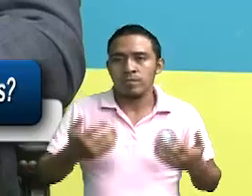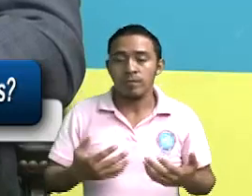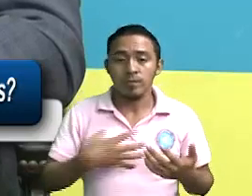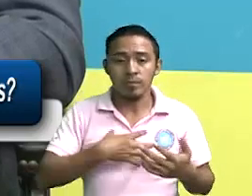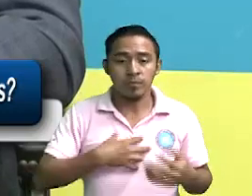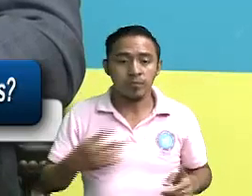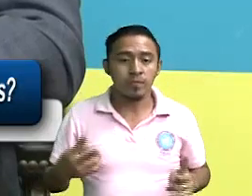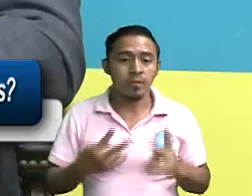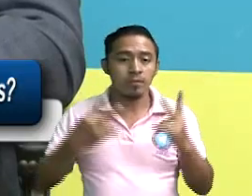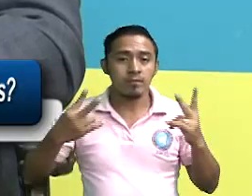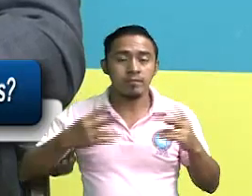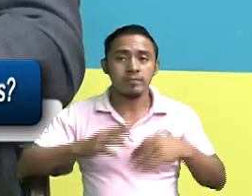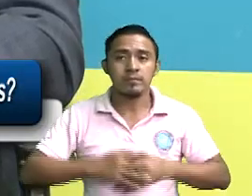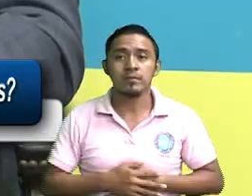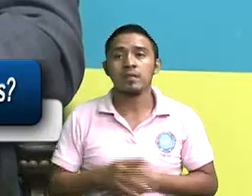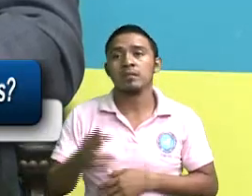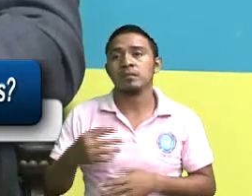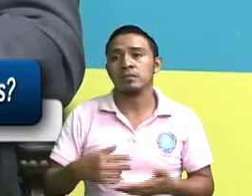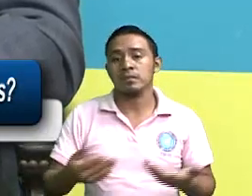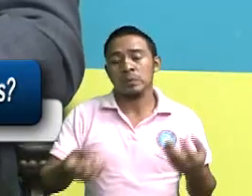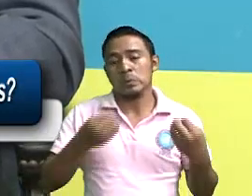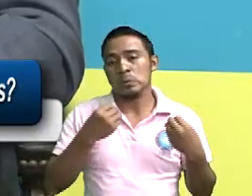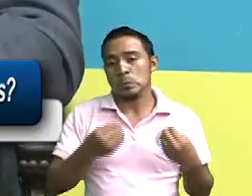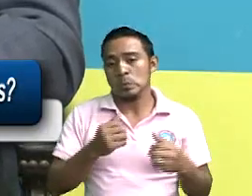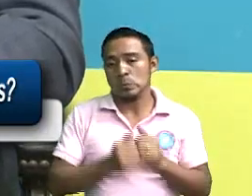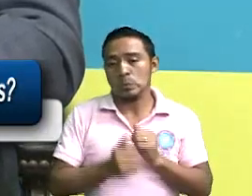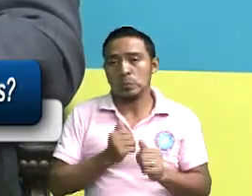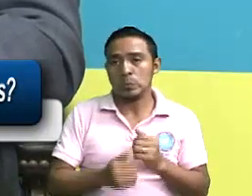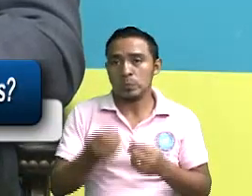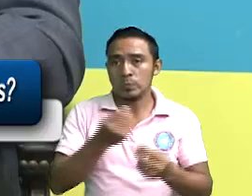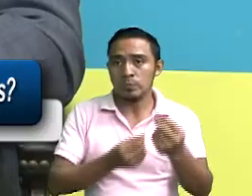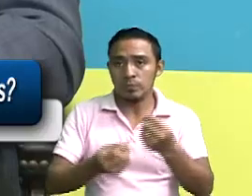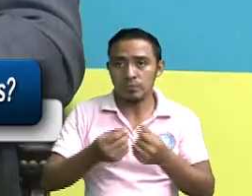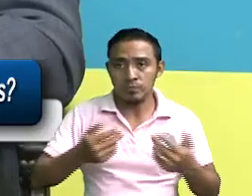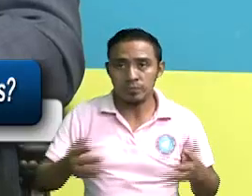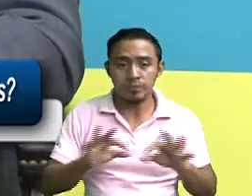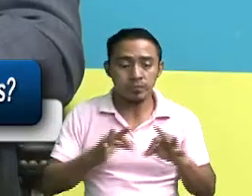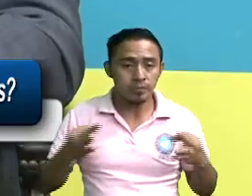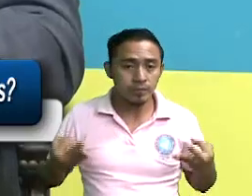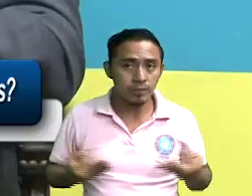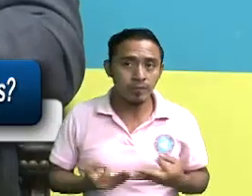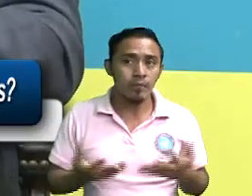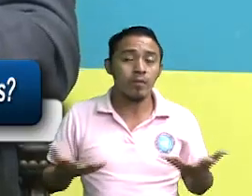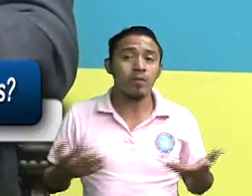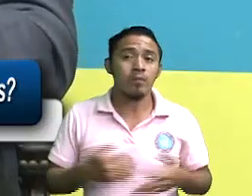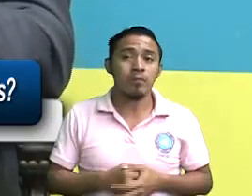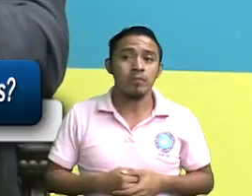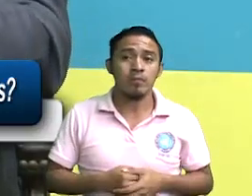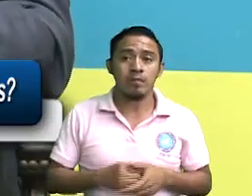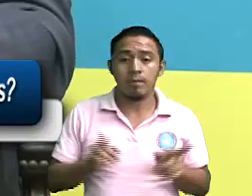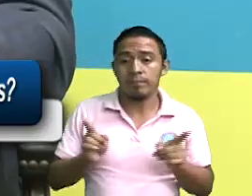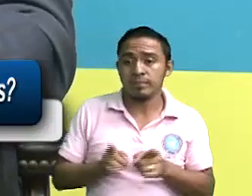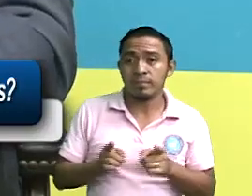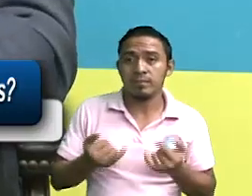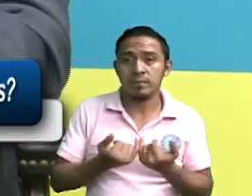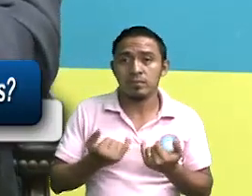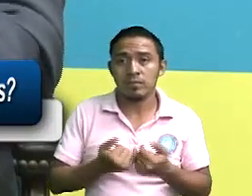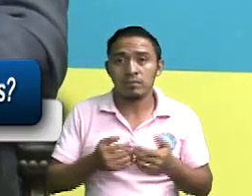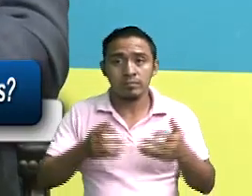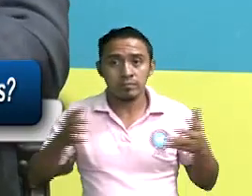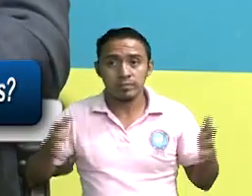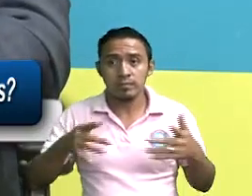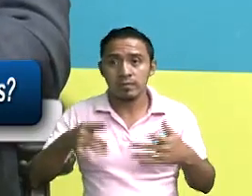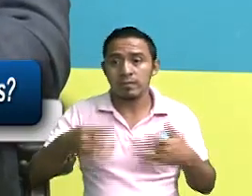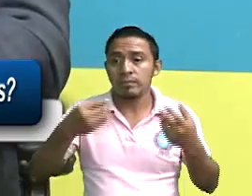vida diaria. Y eso es un gran impacto económico para la familia, de manera micro, también para macro, porque estamos